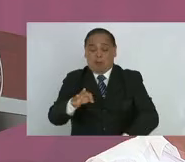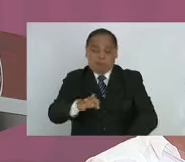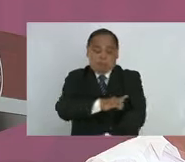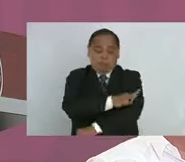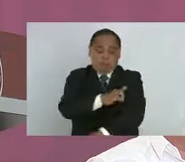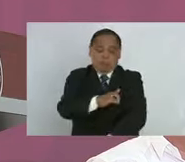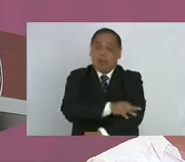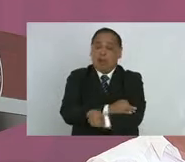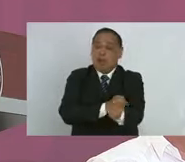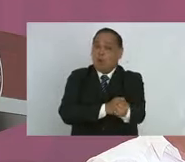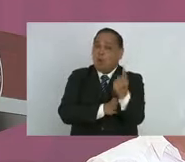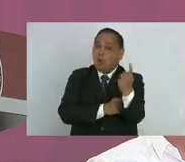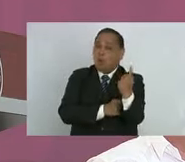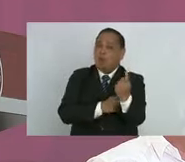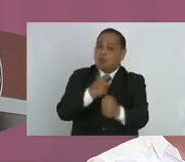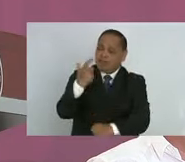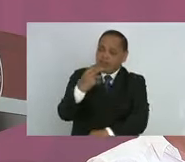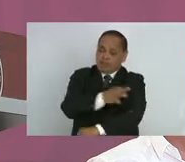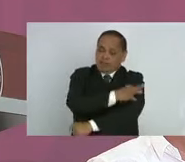una dosis,